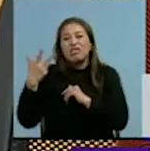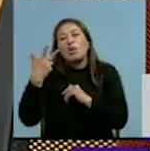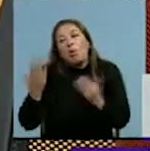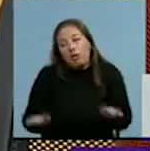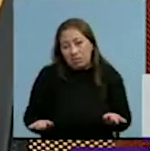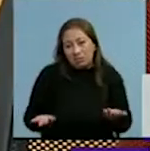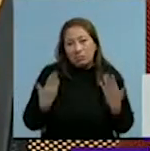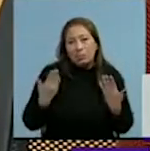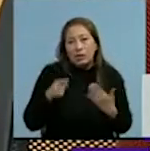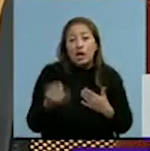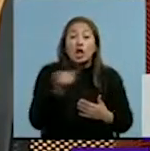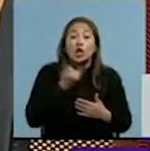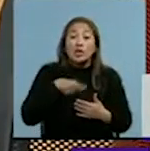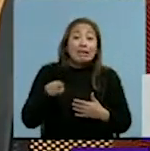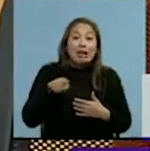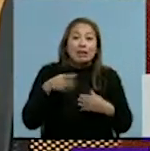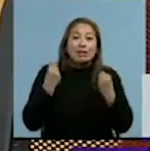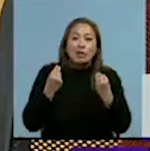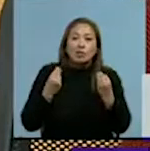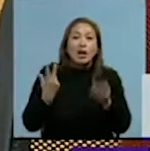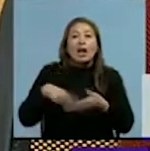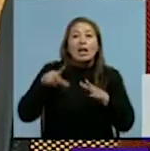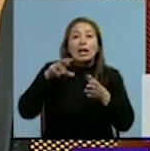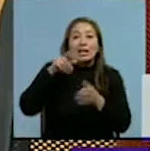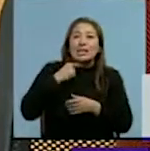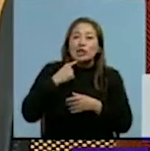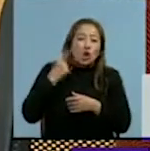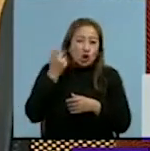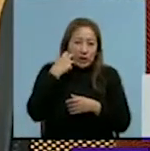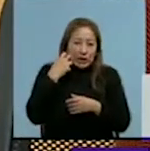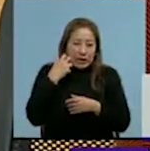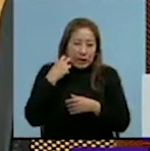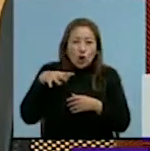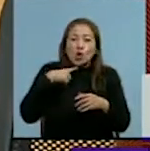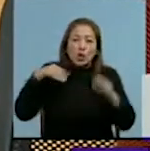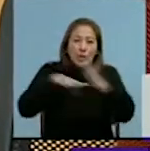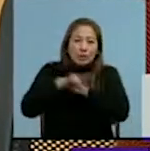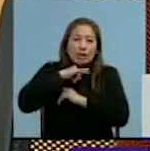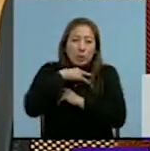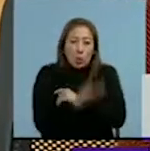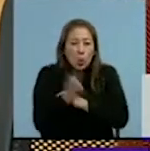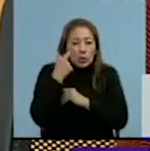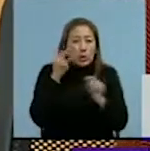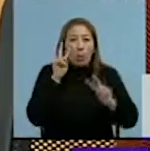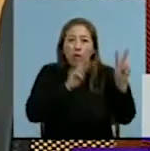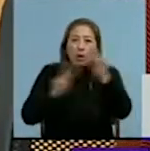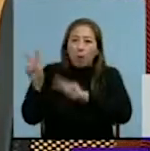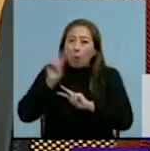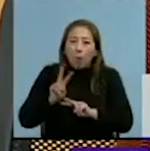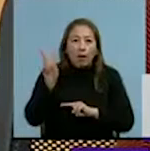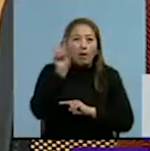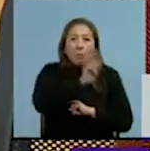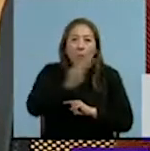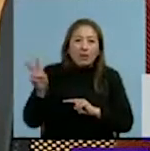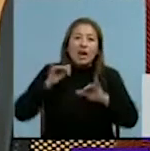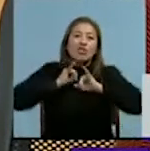centro donde está todo lo que es el emplazamiento del casco histórico que prácticamente es lo que es lo que se